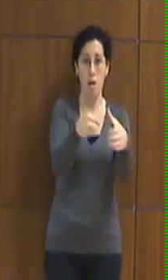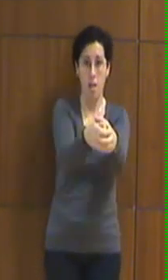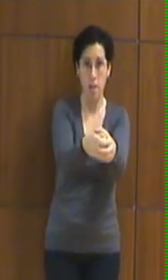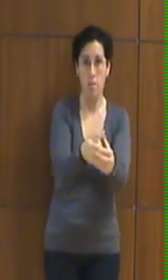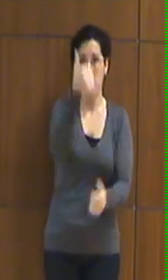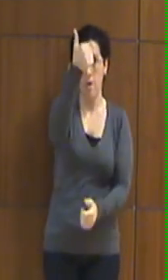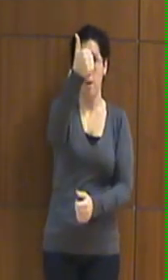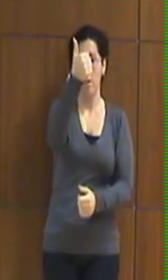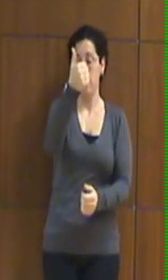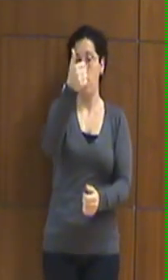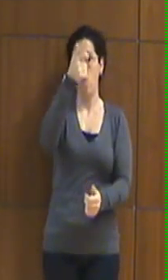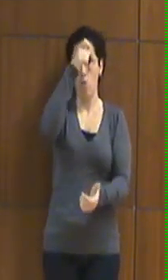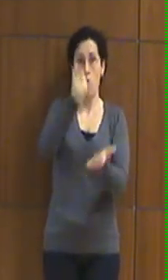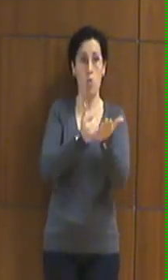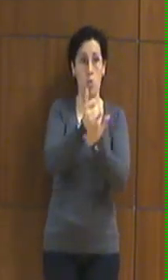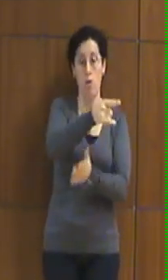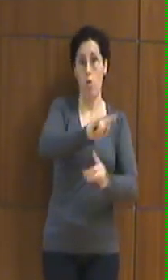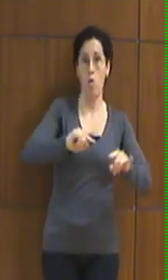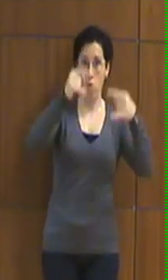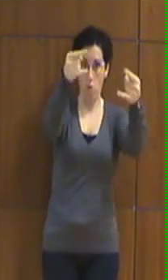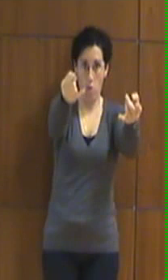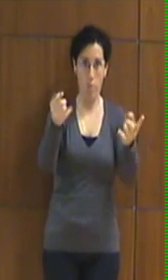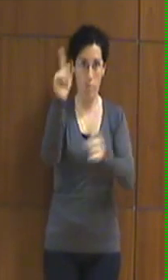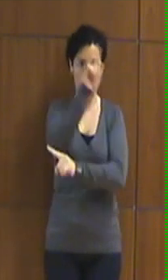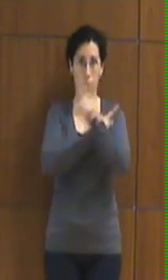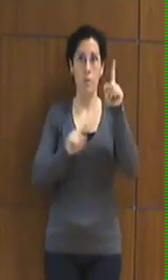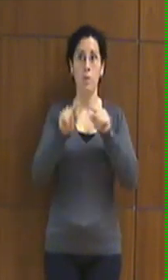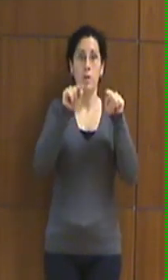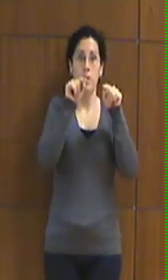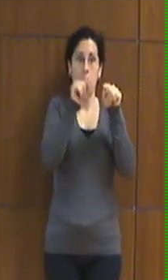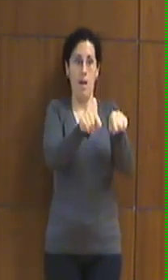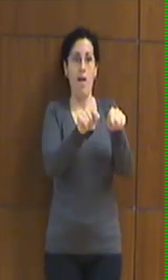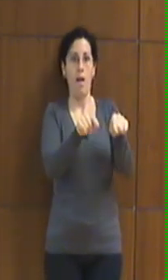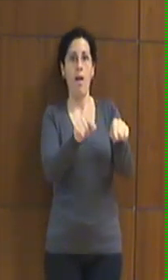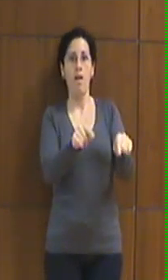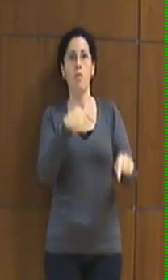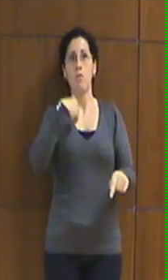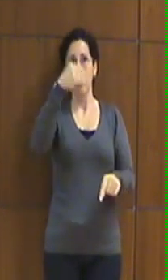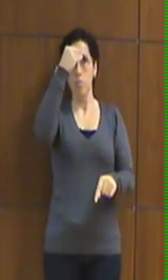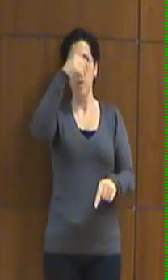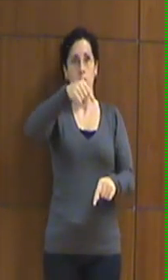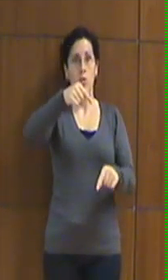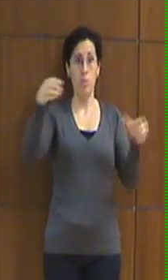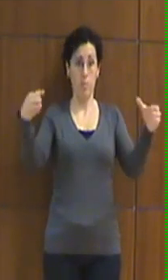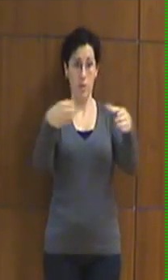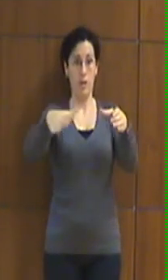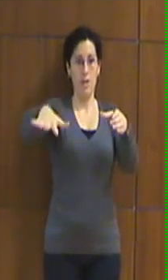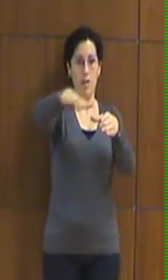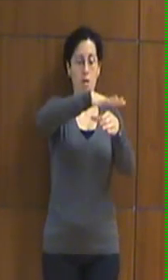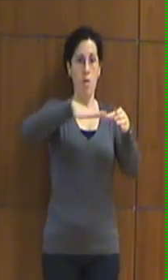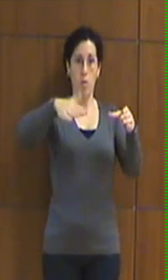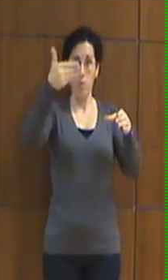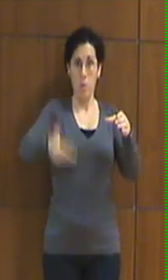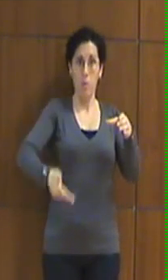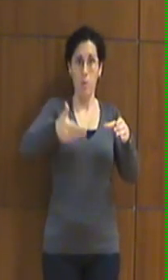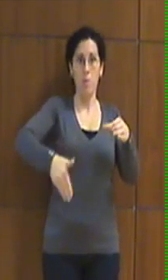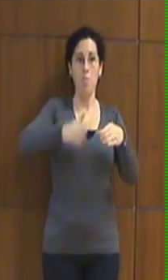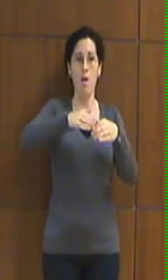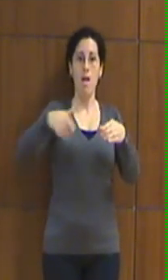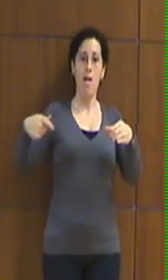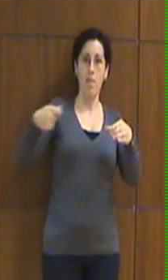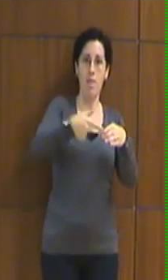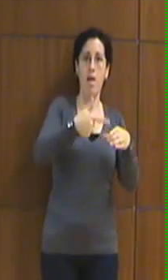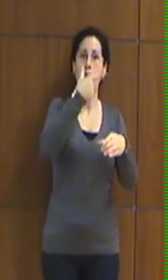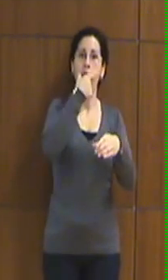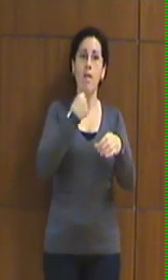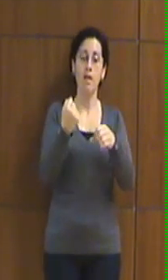rurales, ¿no? Y ahí sí que puede haber un nicho, de nuevo, muy importante de facilitar la integración a